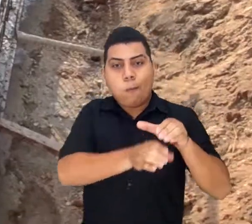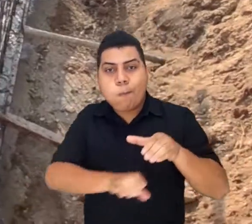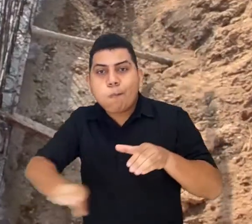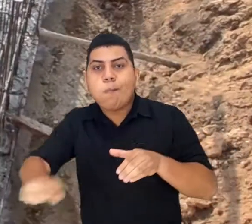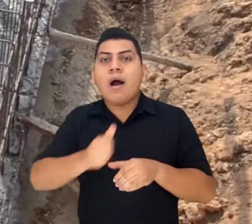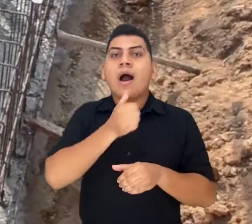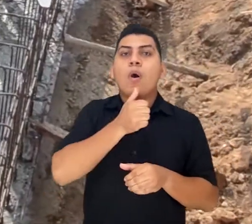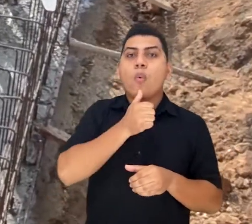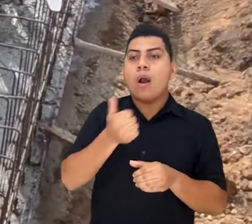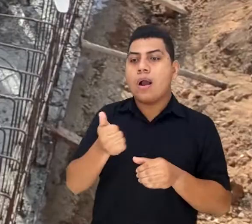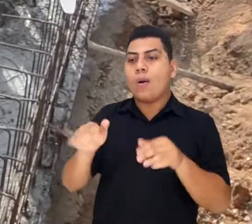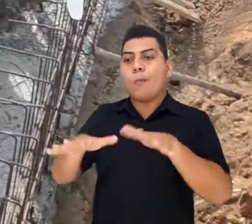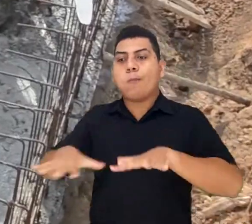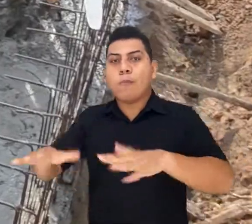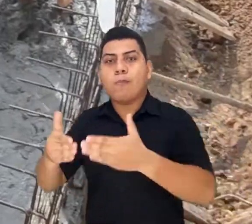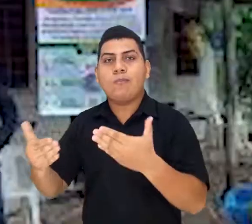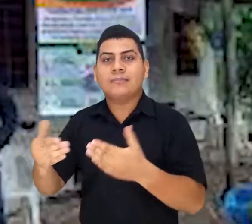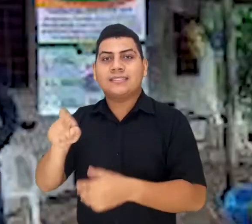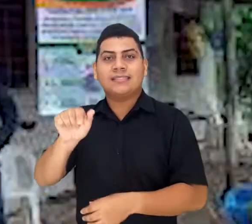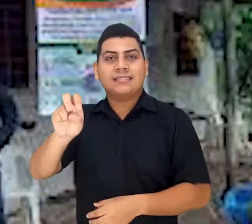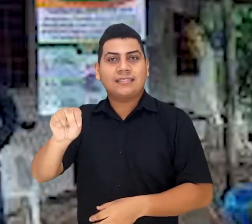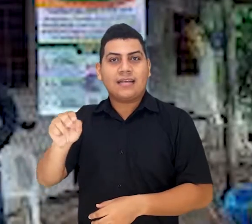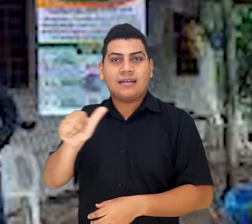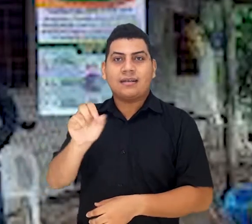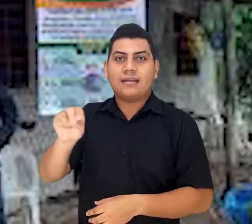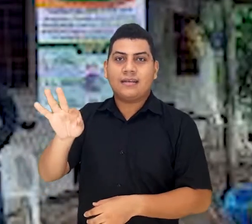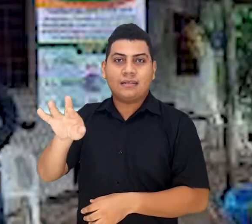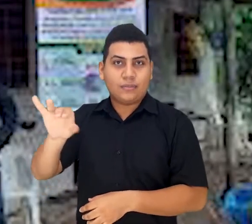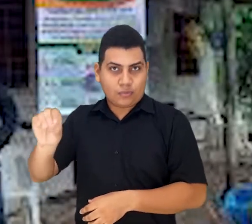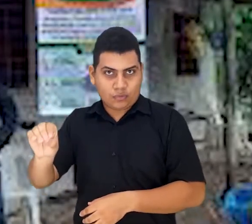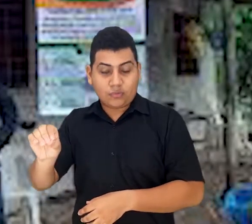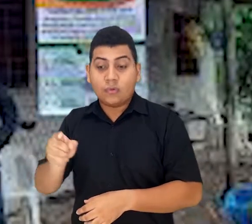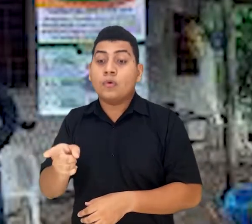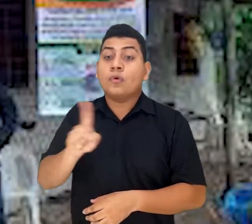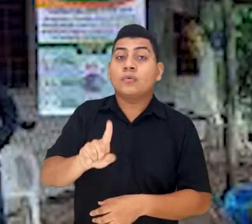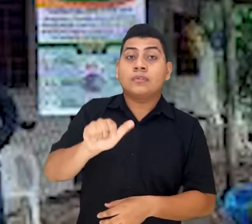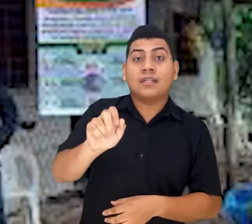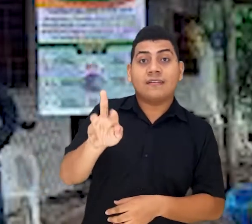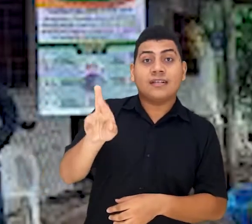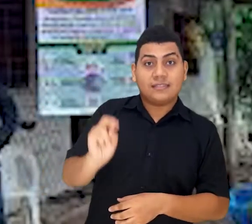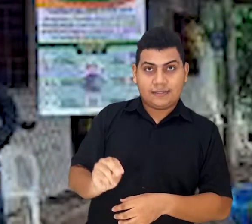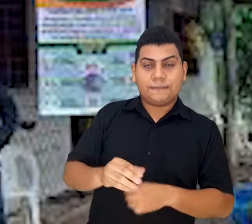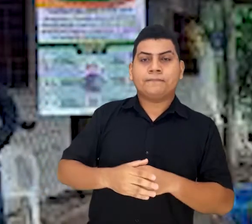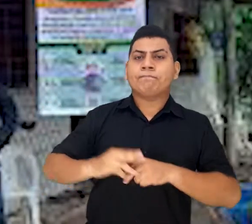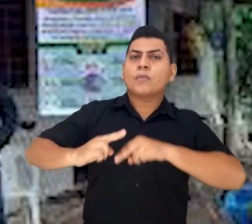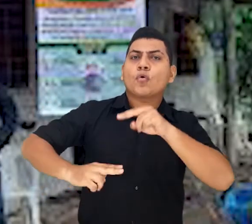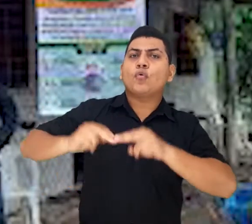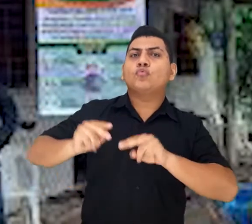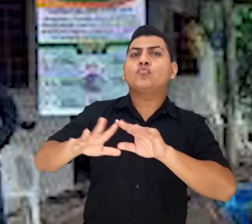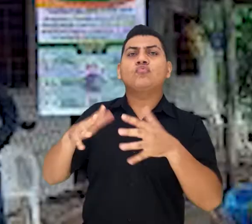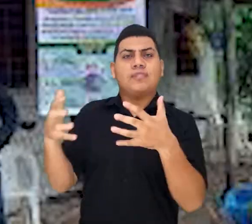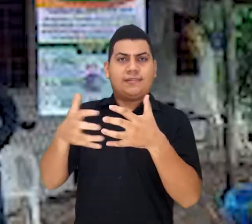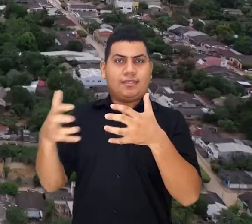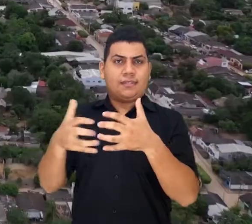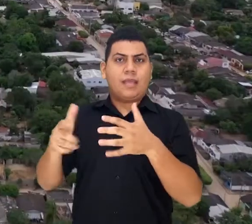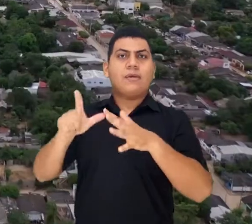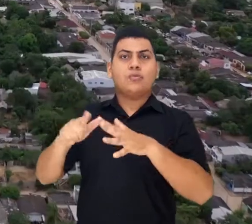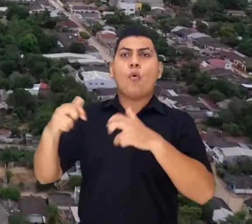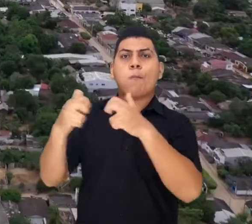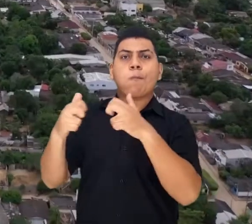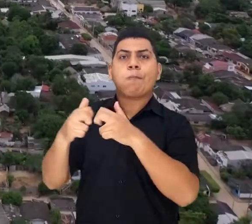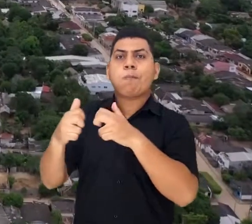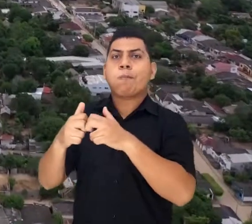los corregimientos de San Antonio y Labarcé, construcción del sistema de autogeneración eléctrica con tecnología